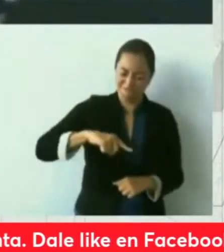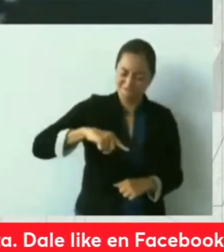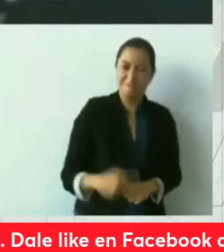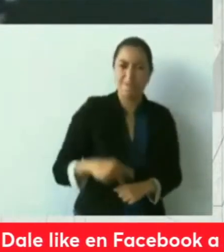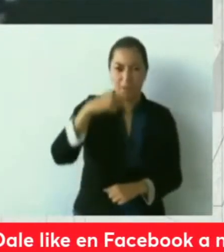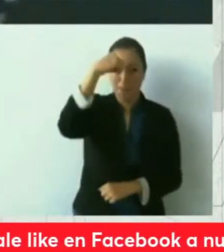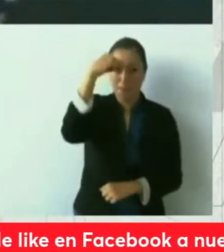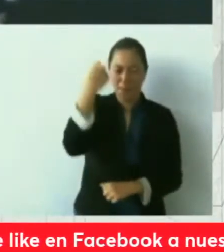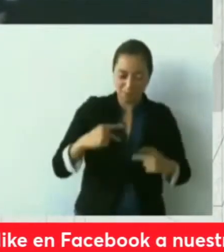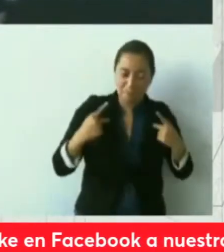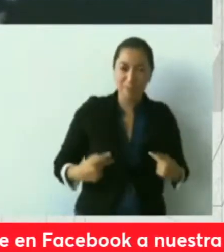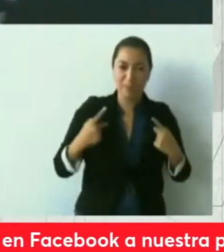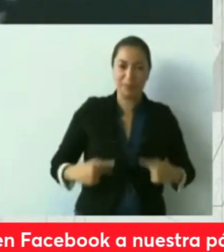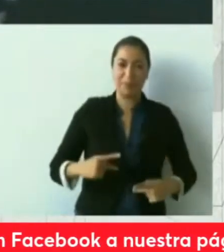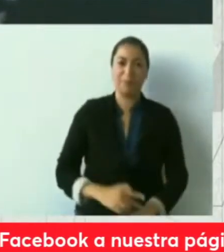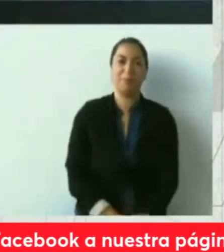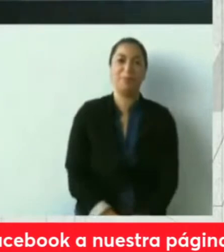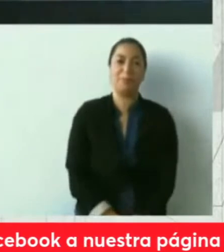mexicanos.